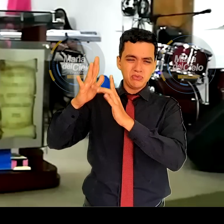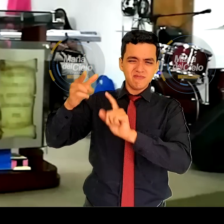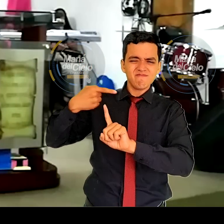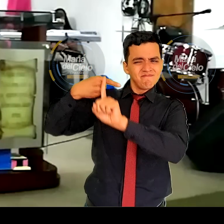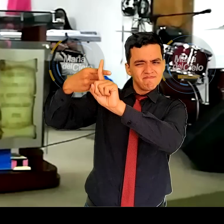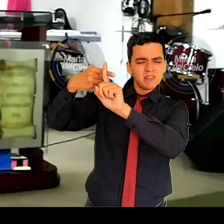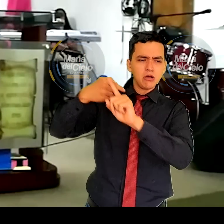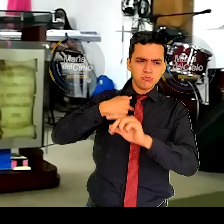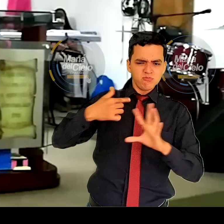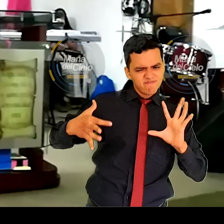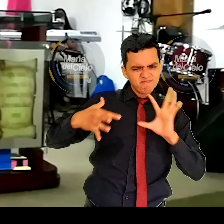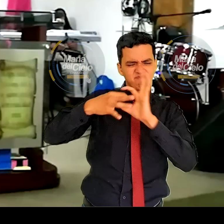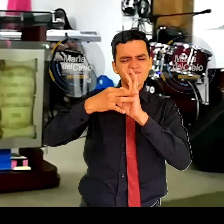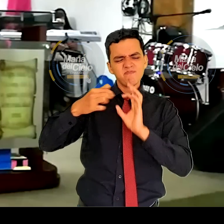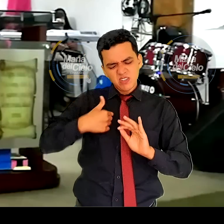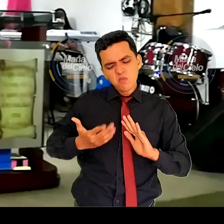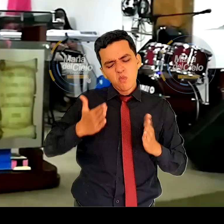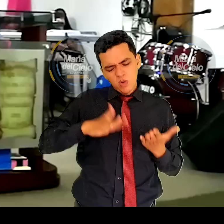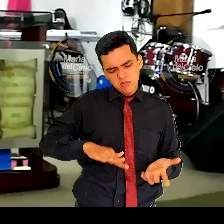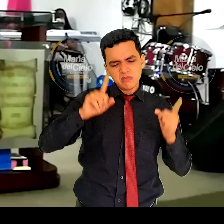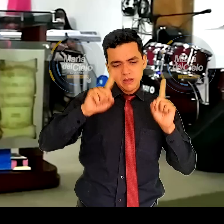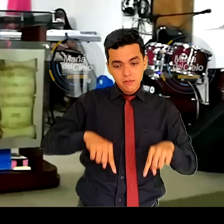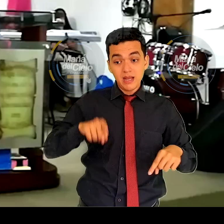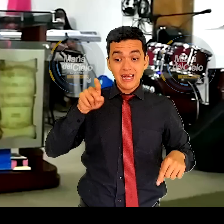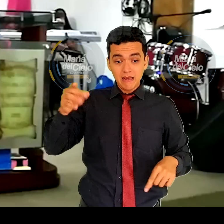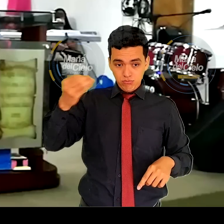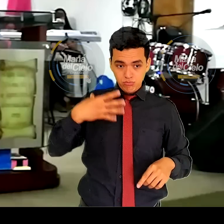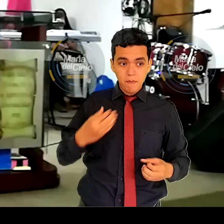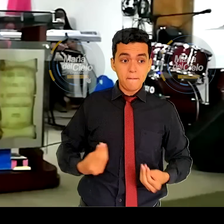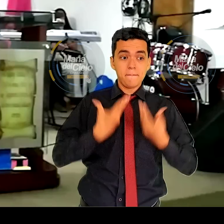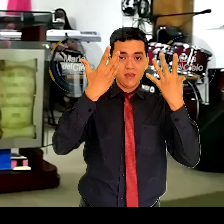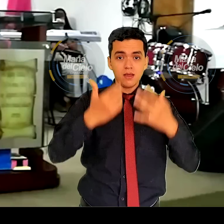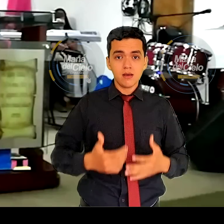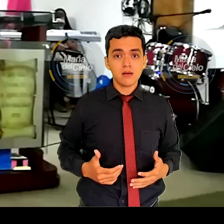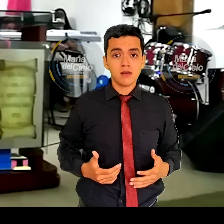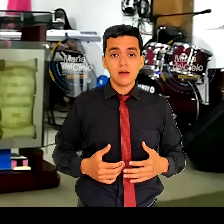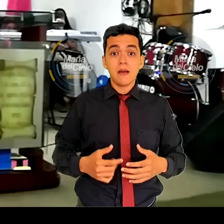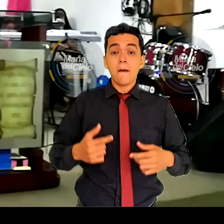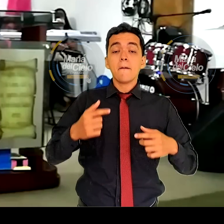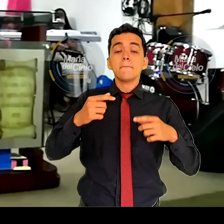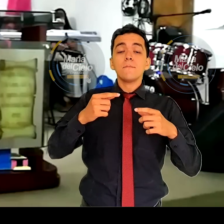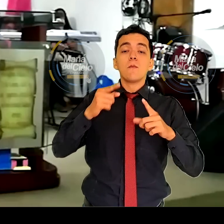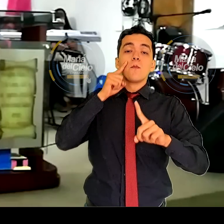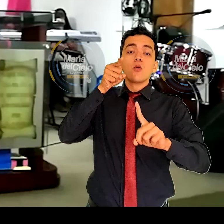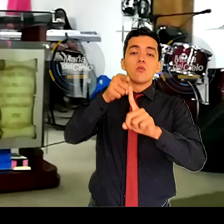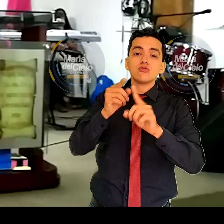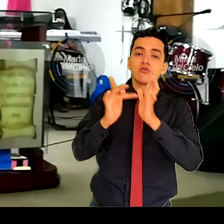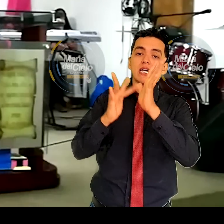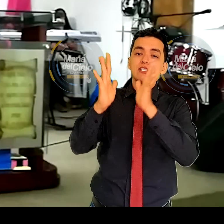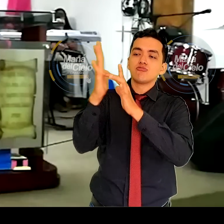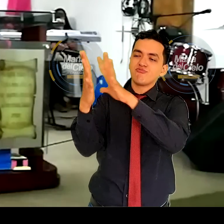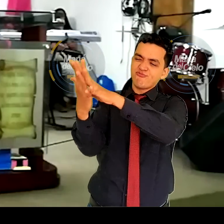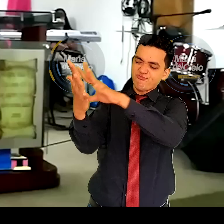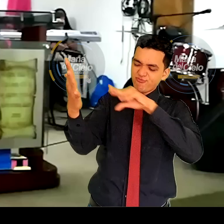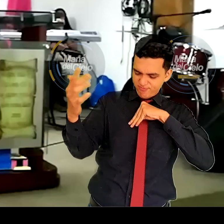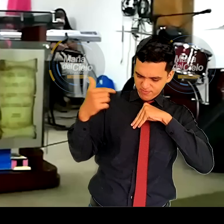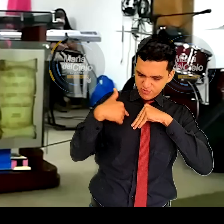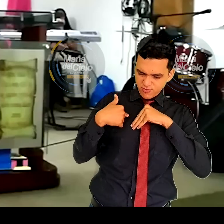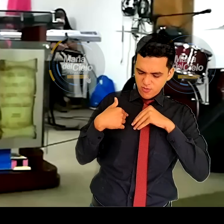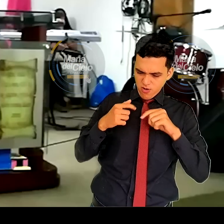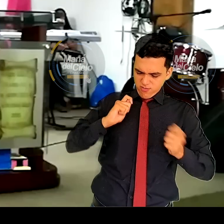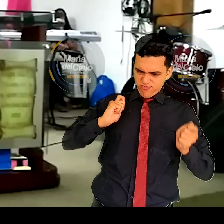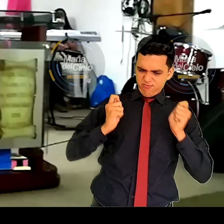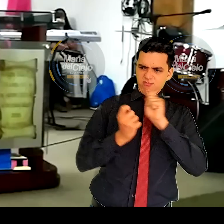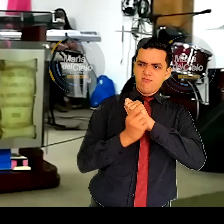dolores de parto por la humanidad hasta que Cristo fuera formado. Y se paró frente a un auditorio y dijo: yo tengo un enemigo muy grande. Y todo el